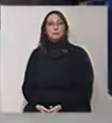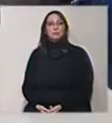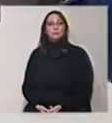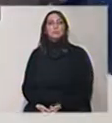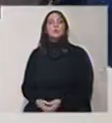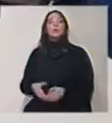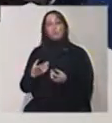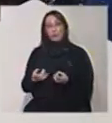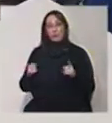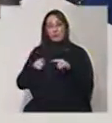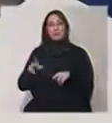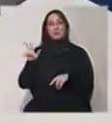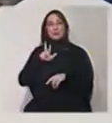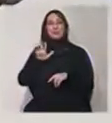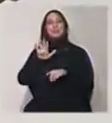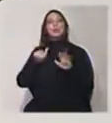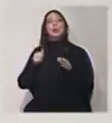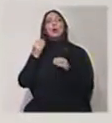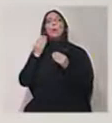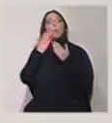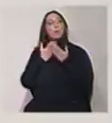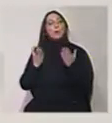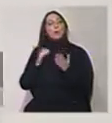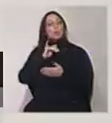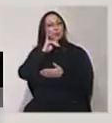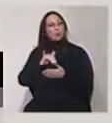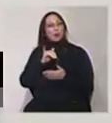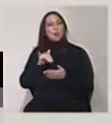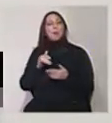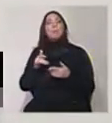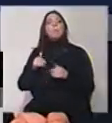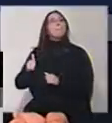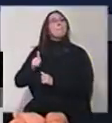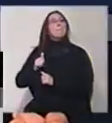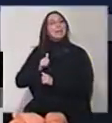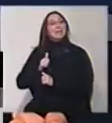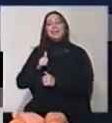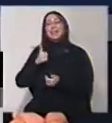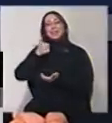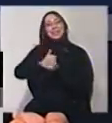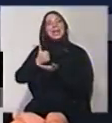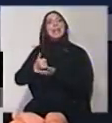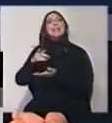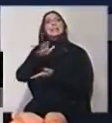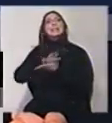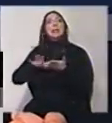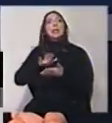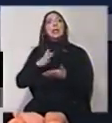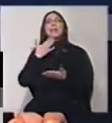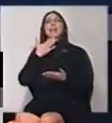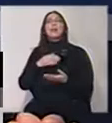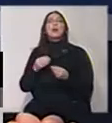Bueno, volvemos a 3356. Como mostraba el informe, los militares estuvieron presentes en situaciones que se entendían como